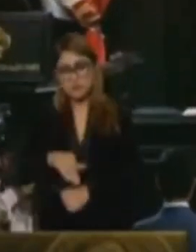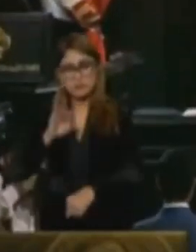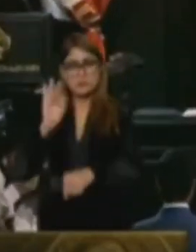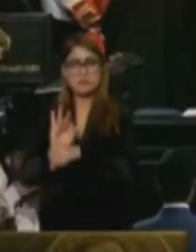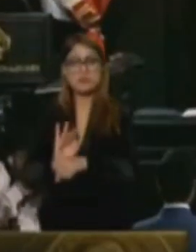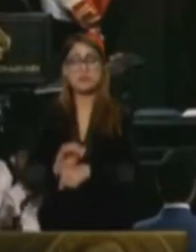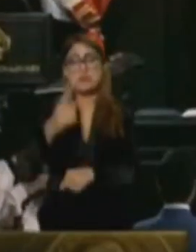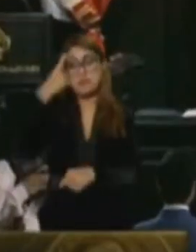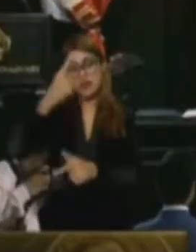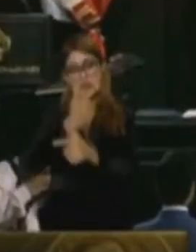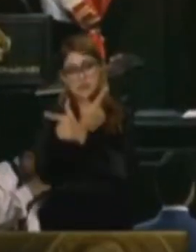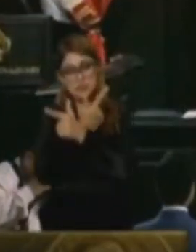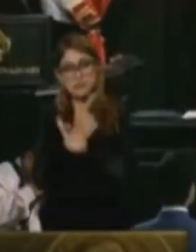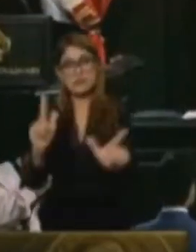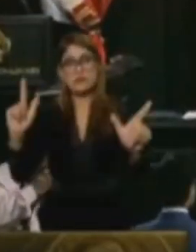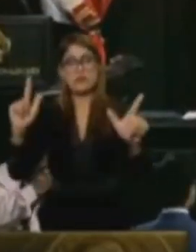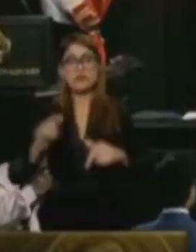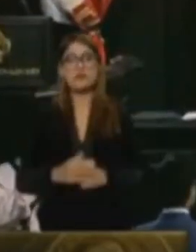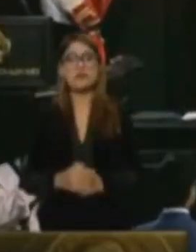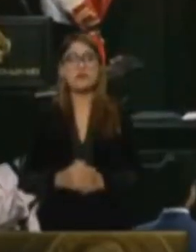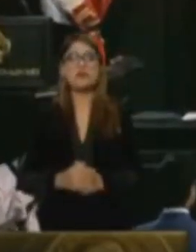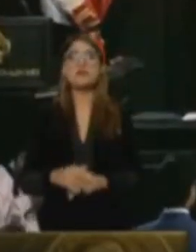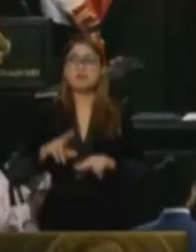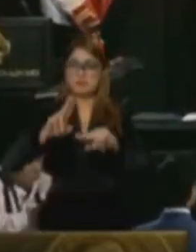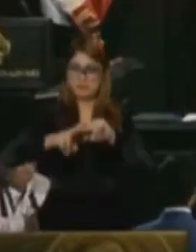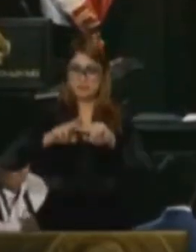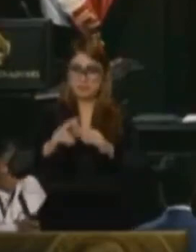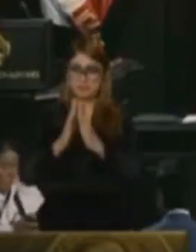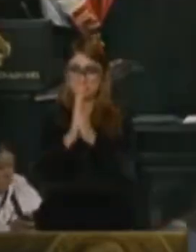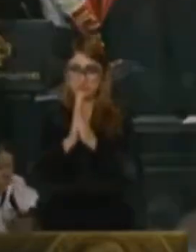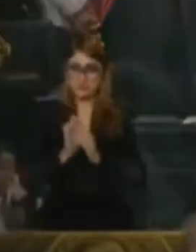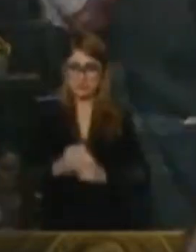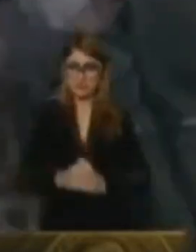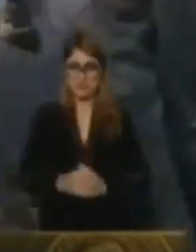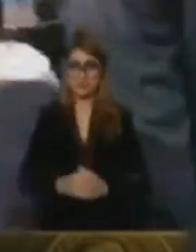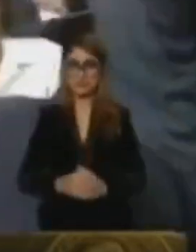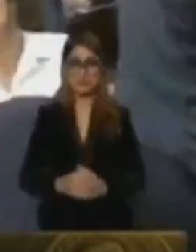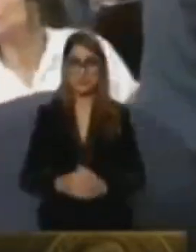libertad. Sírvanse a tomar asiento.